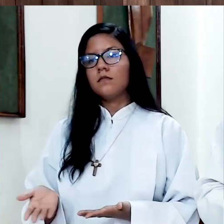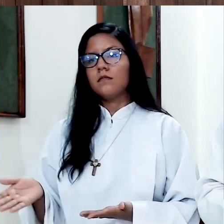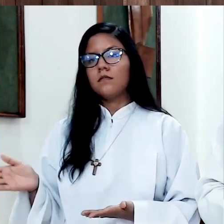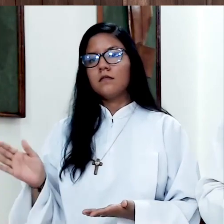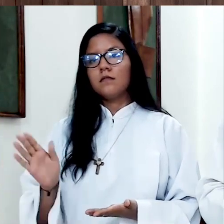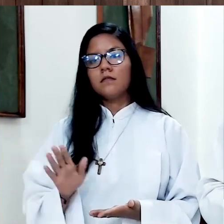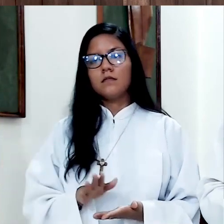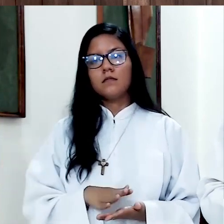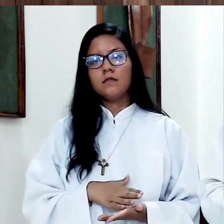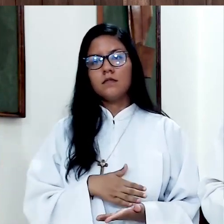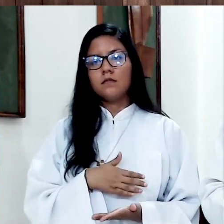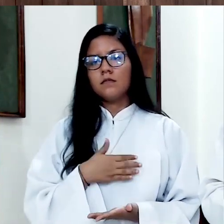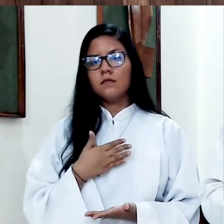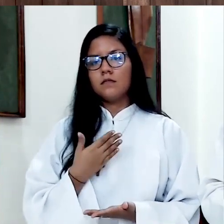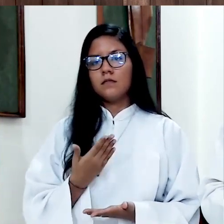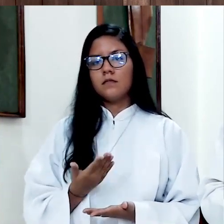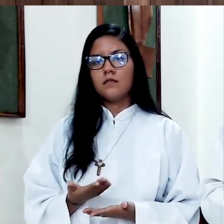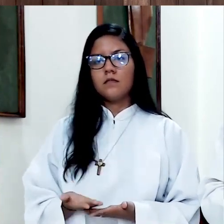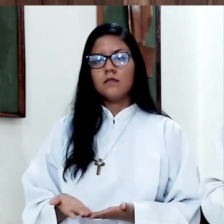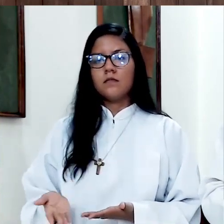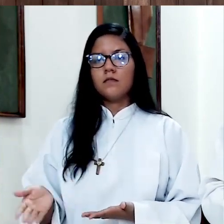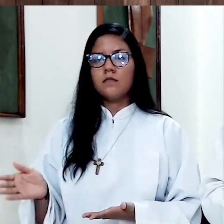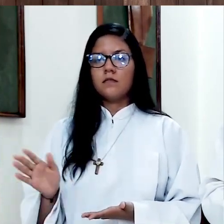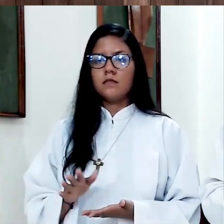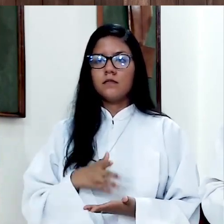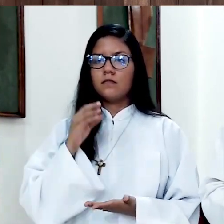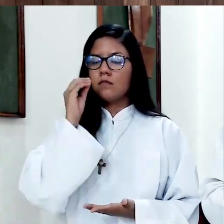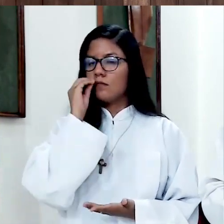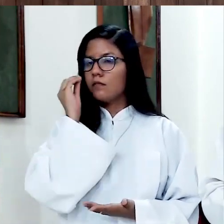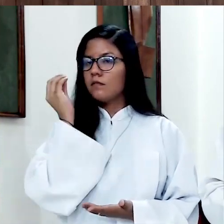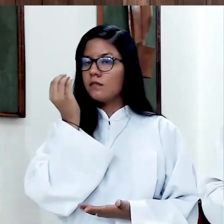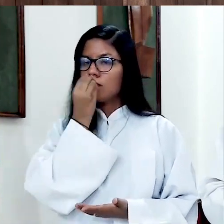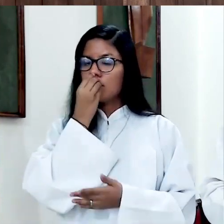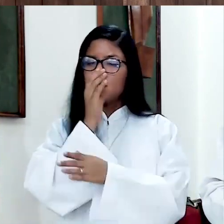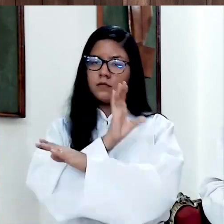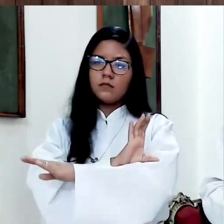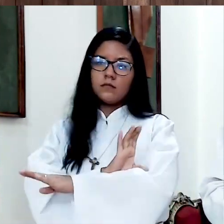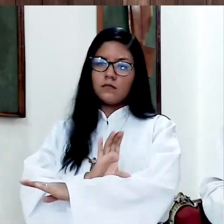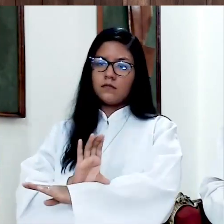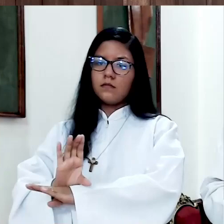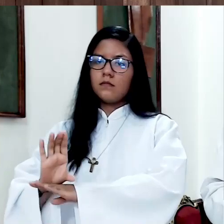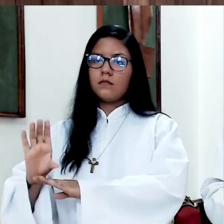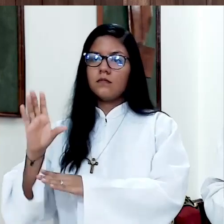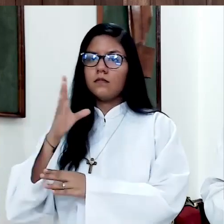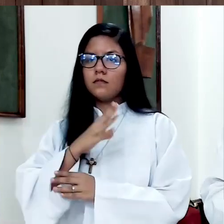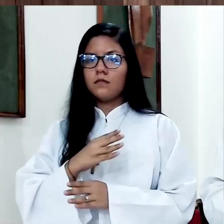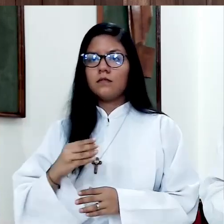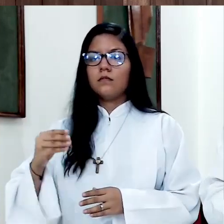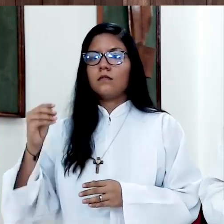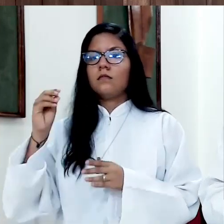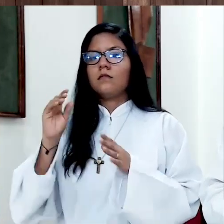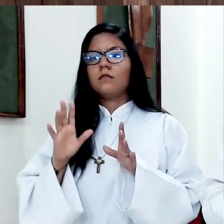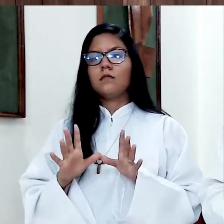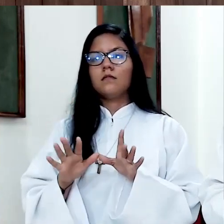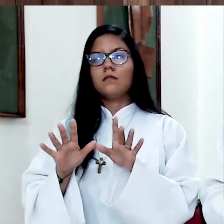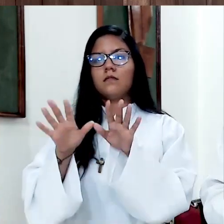Los lirios del campo y las aves del cielo